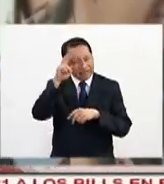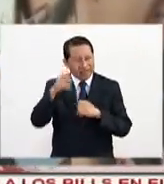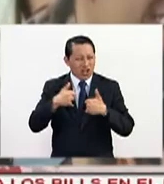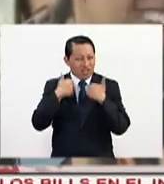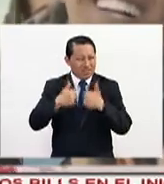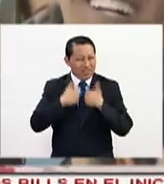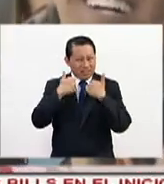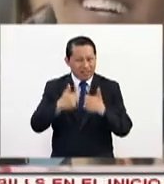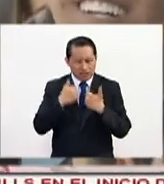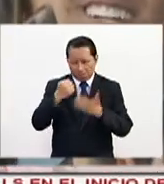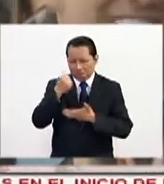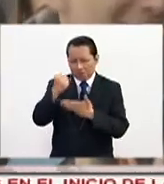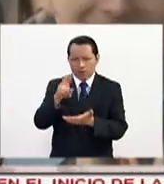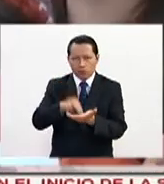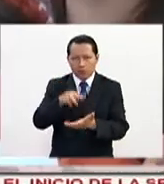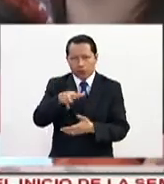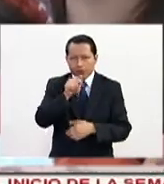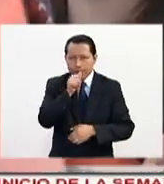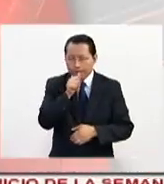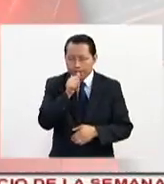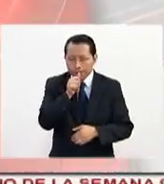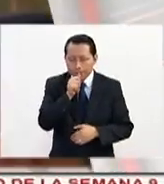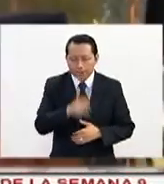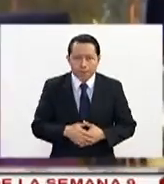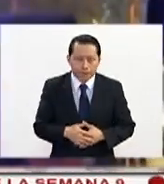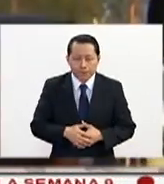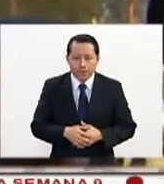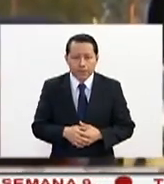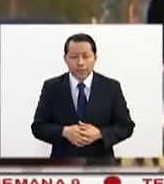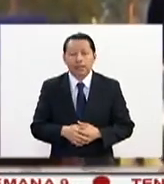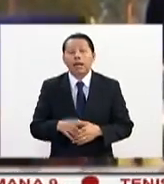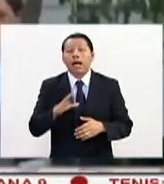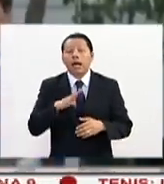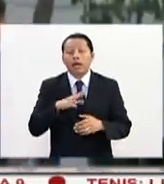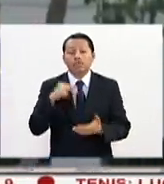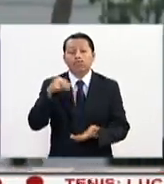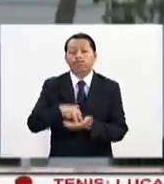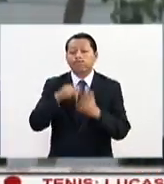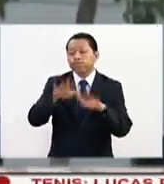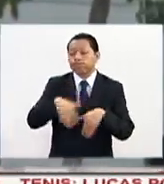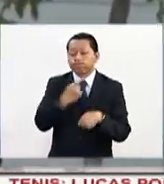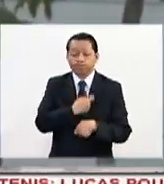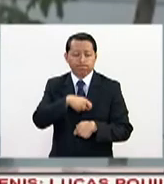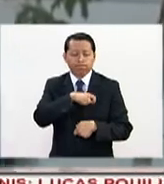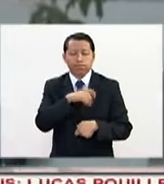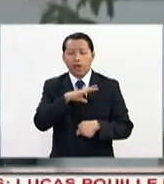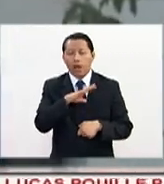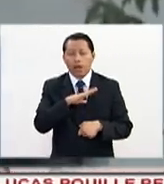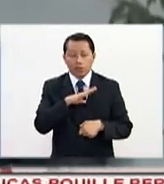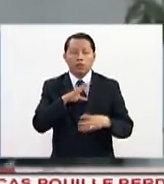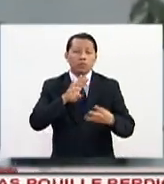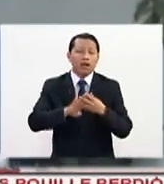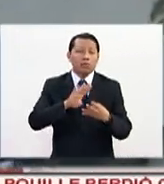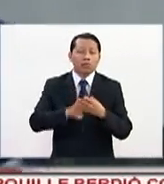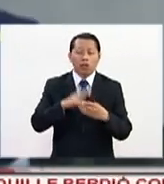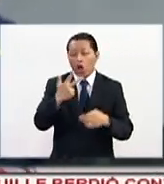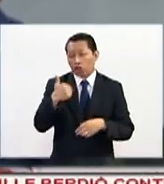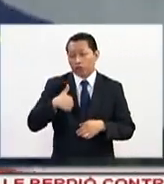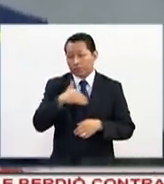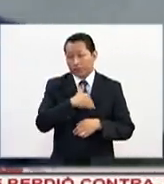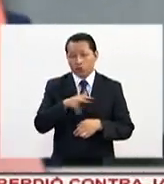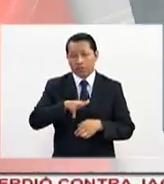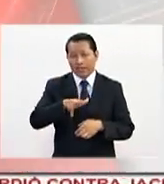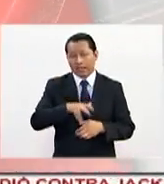el presupuesto de 2018. La Audiencia Nacional Española encarcela a 8 miembros del Govern